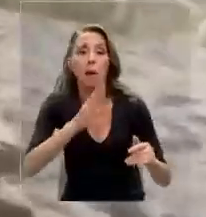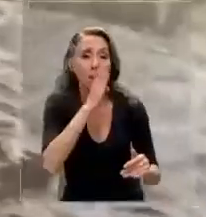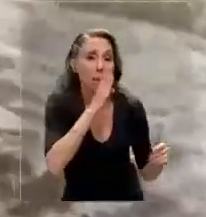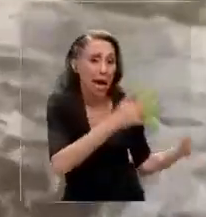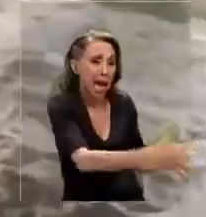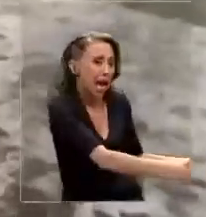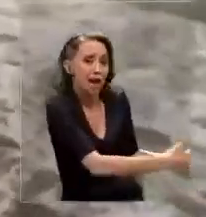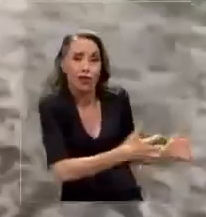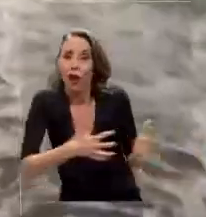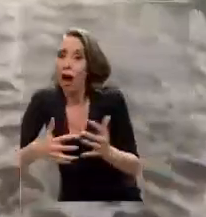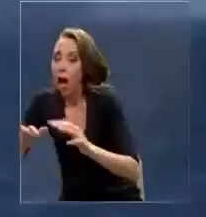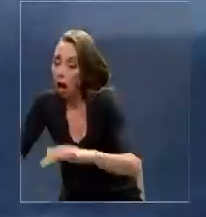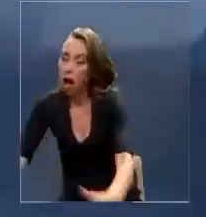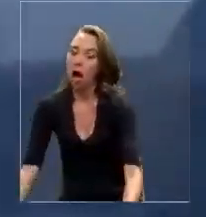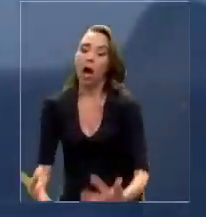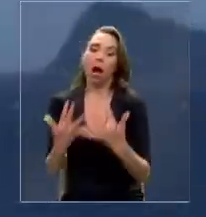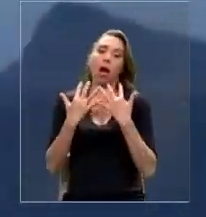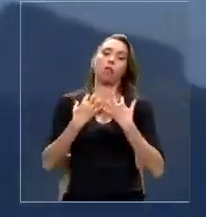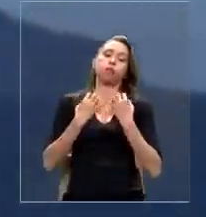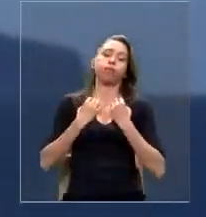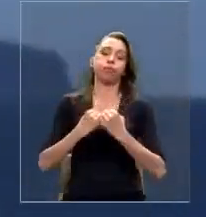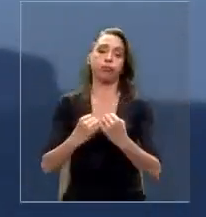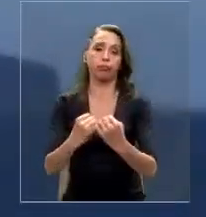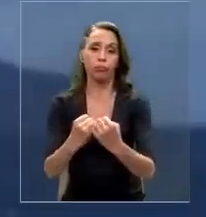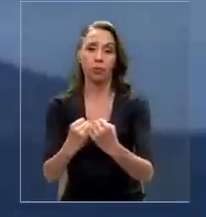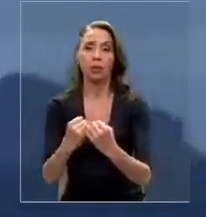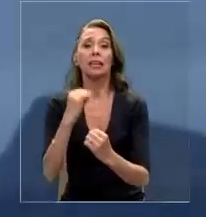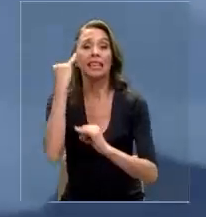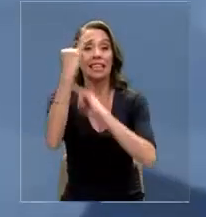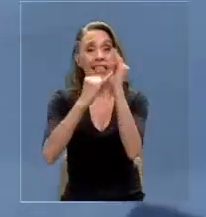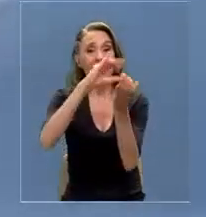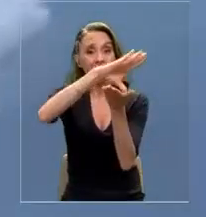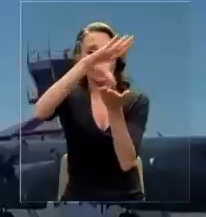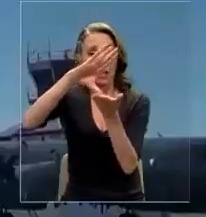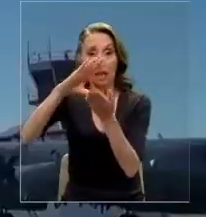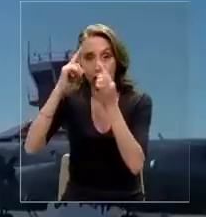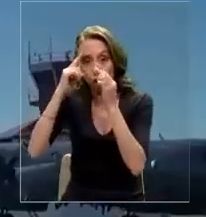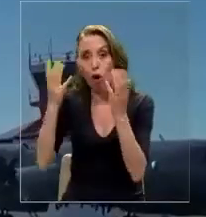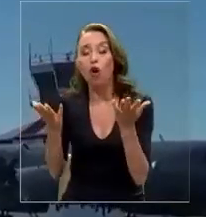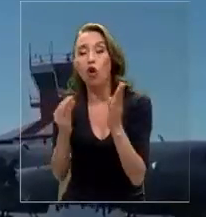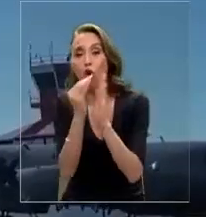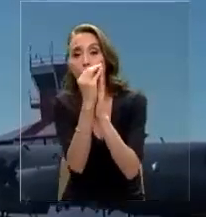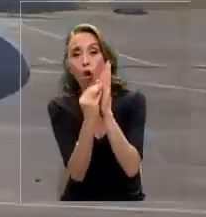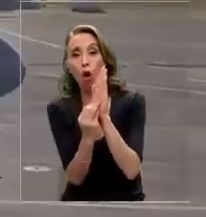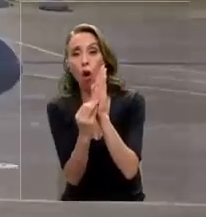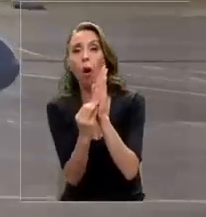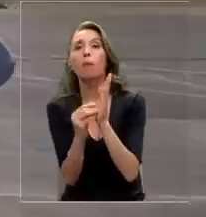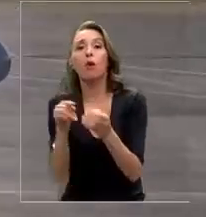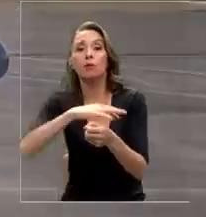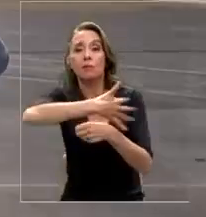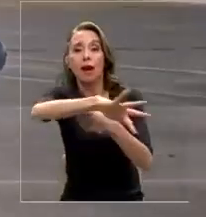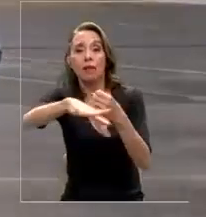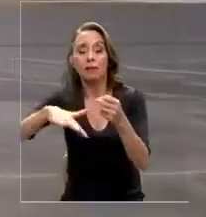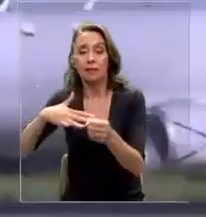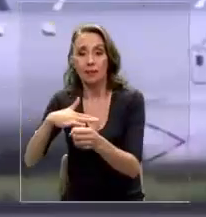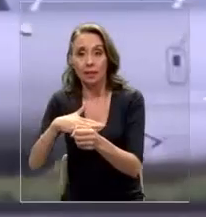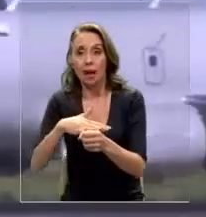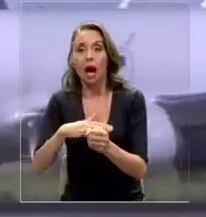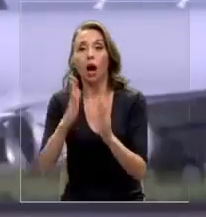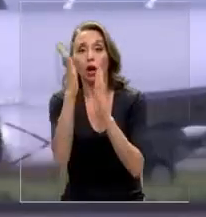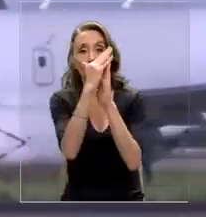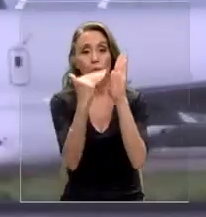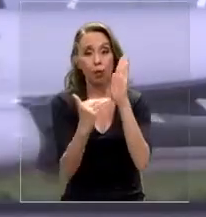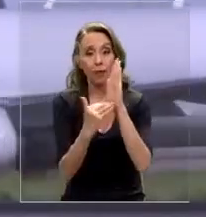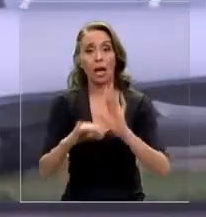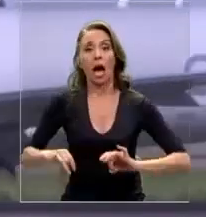perros. Los esfuerzos internacionales están en dimensionar cuál es el estado actual del archipiélago. Nueva Zelanda